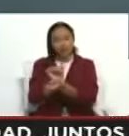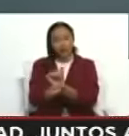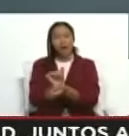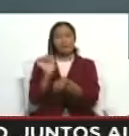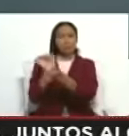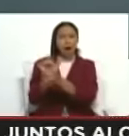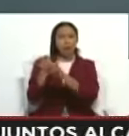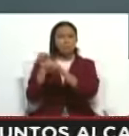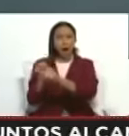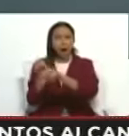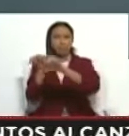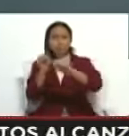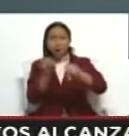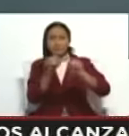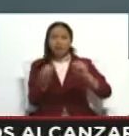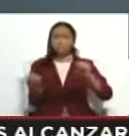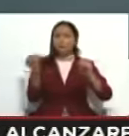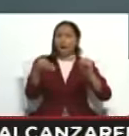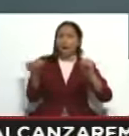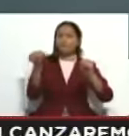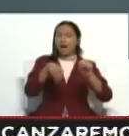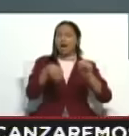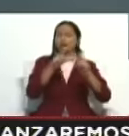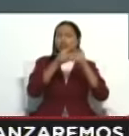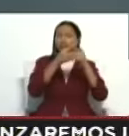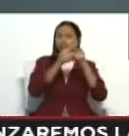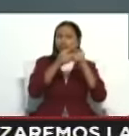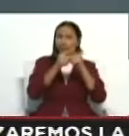más, hasta llegar al número actual.